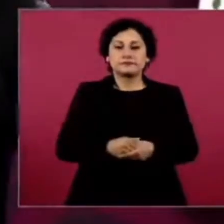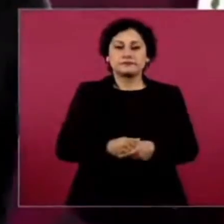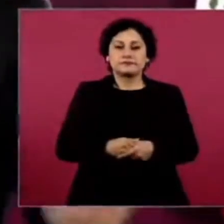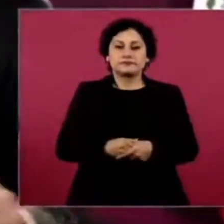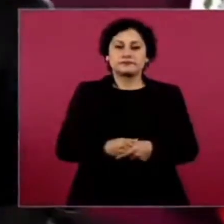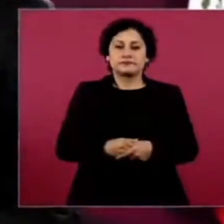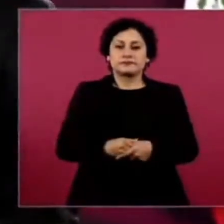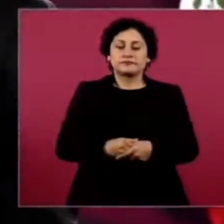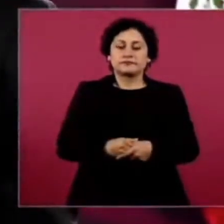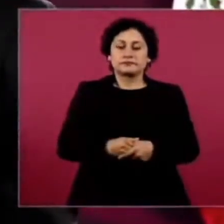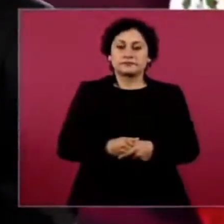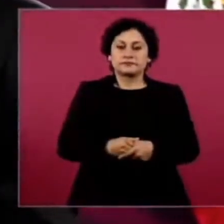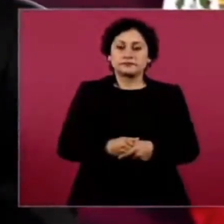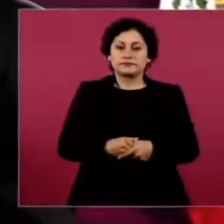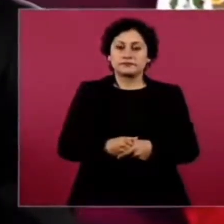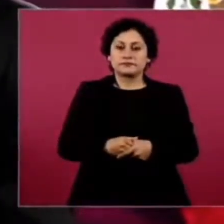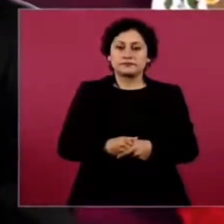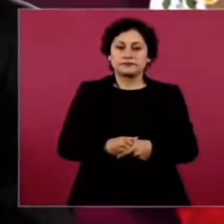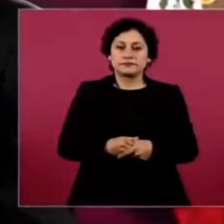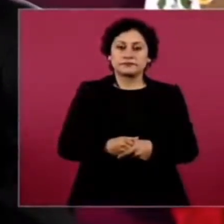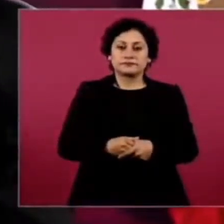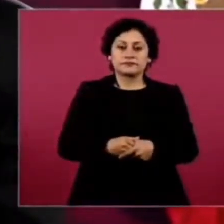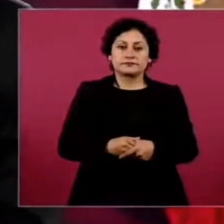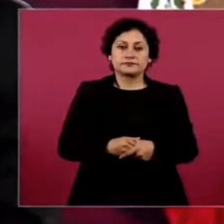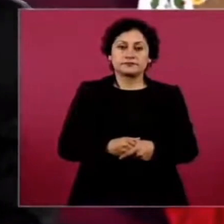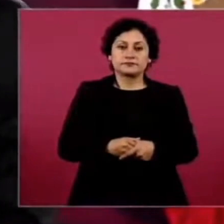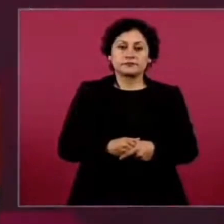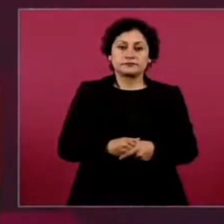no quieren